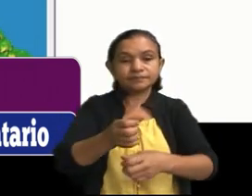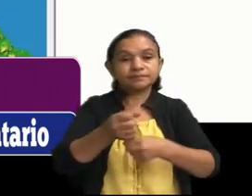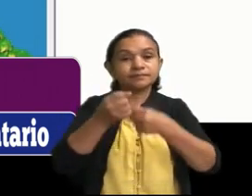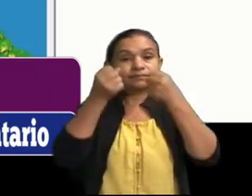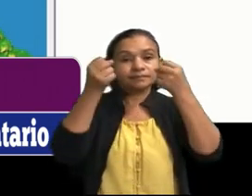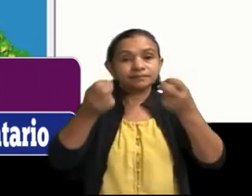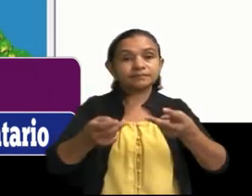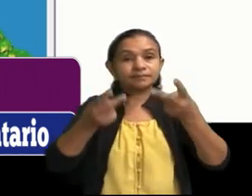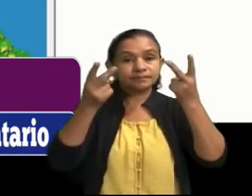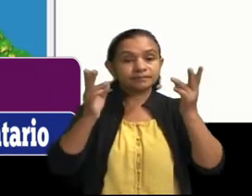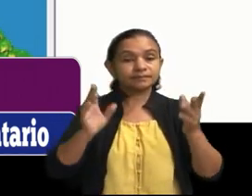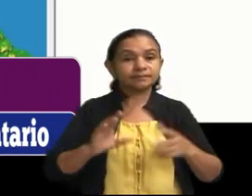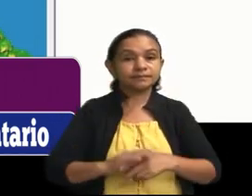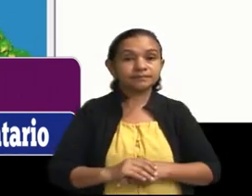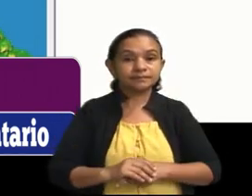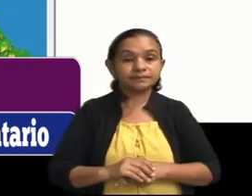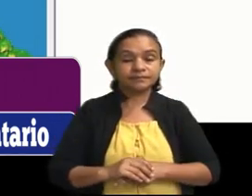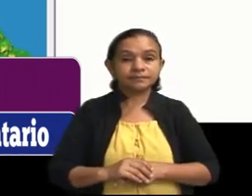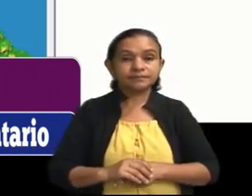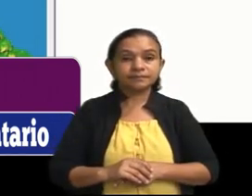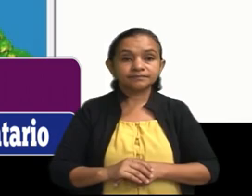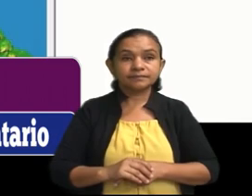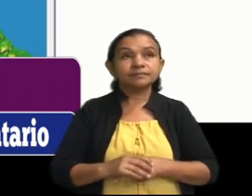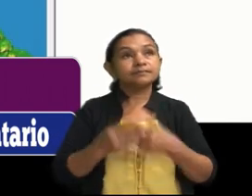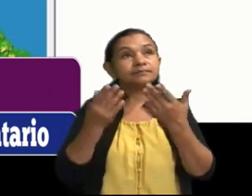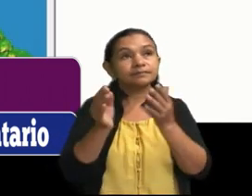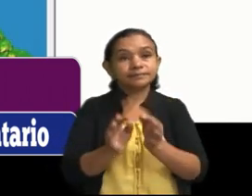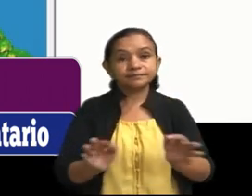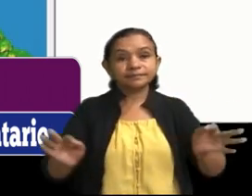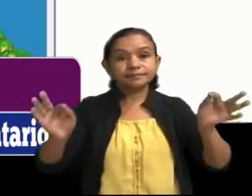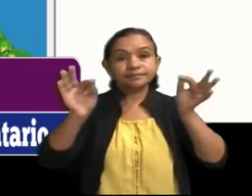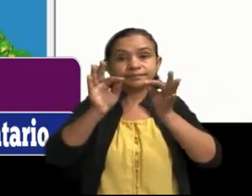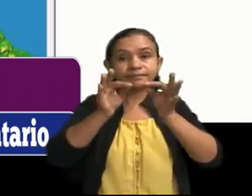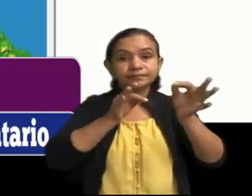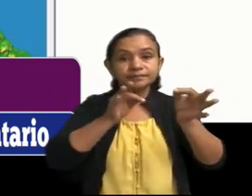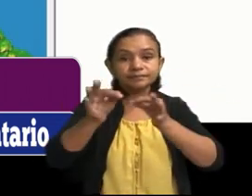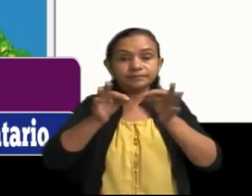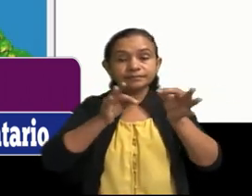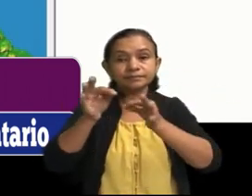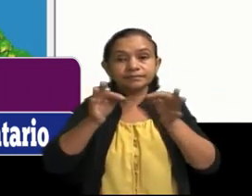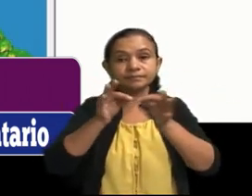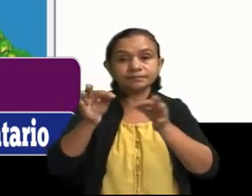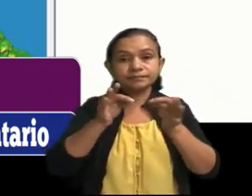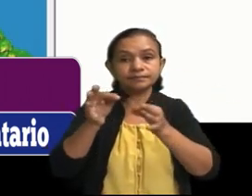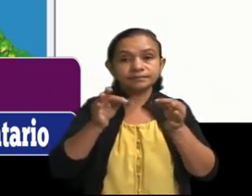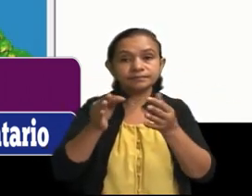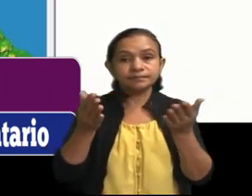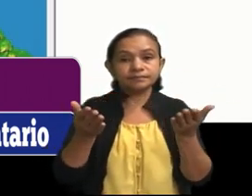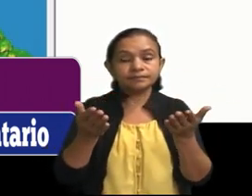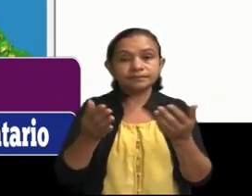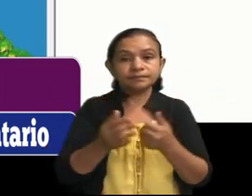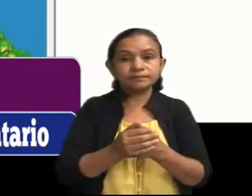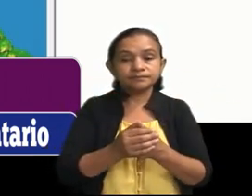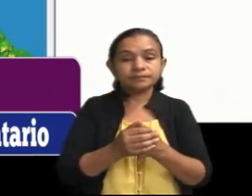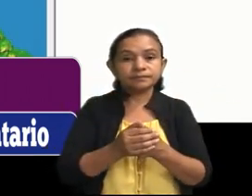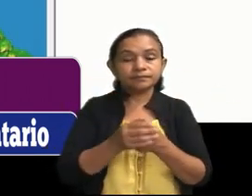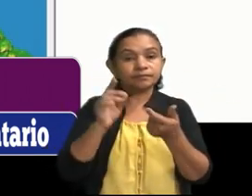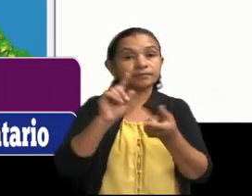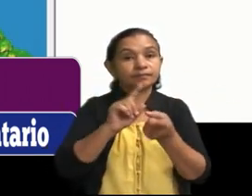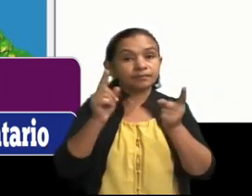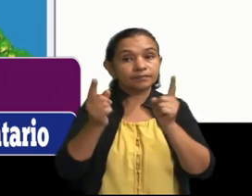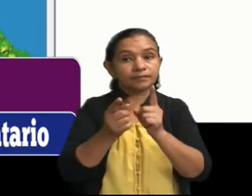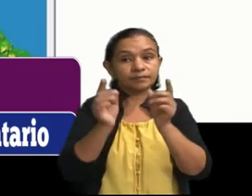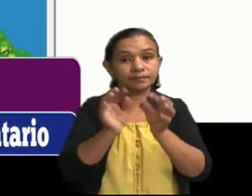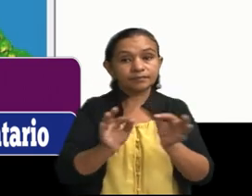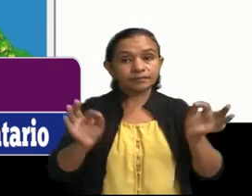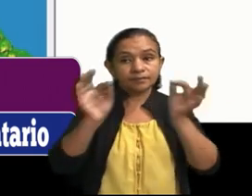objetivo. Eso era importante explicártelo para tu pregunta o tu comentario. Exacto. ¿Verdad? La trascendencia que le ha